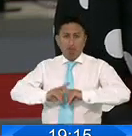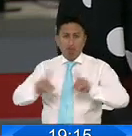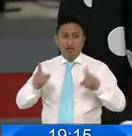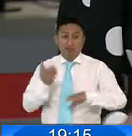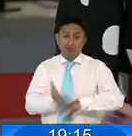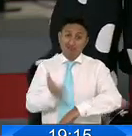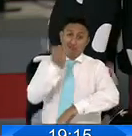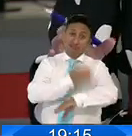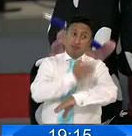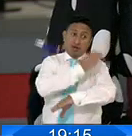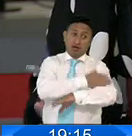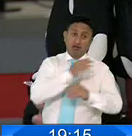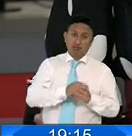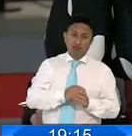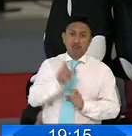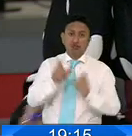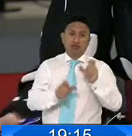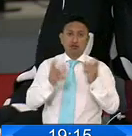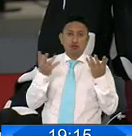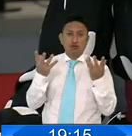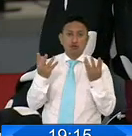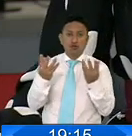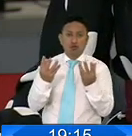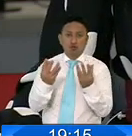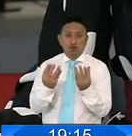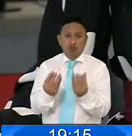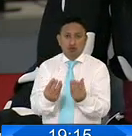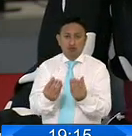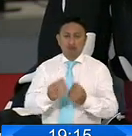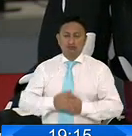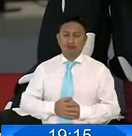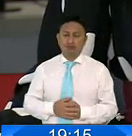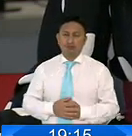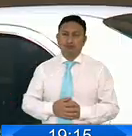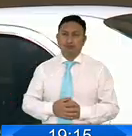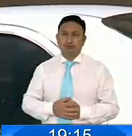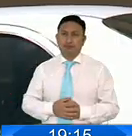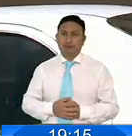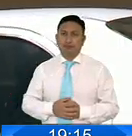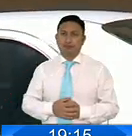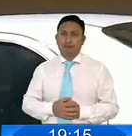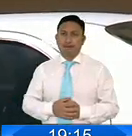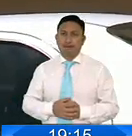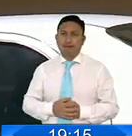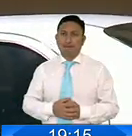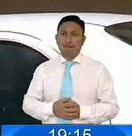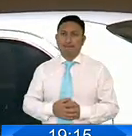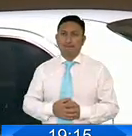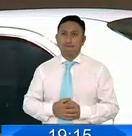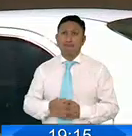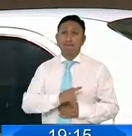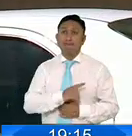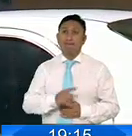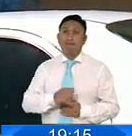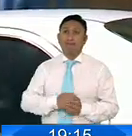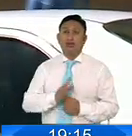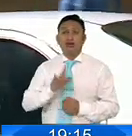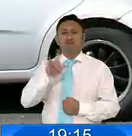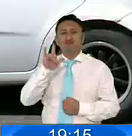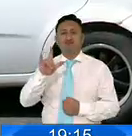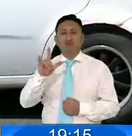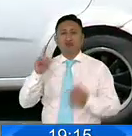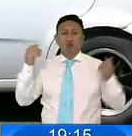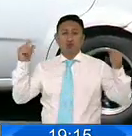de días anteriores, cada vez se ve menos afluencia de personas. Elevando este cartel que dice te